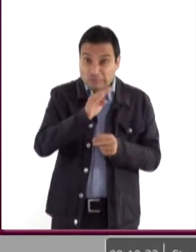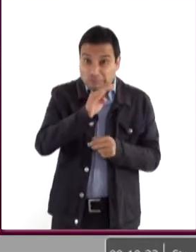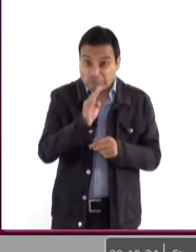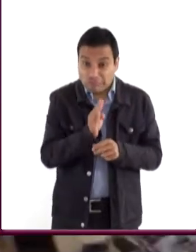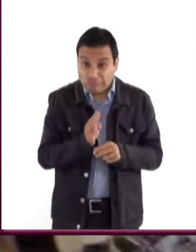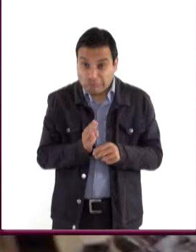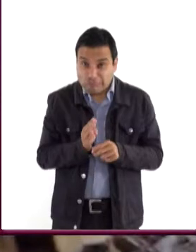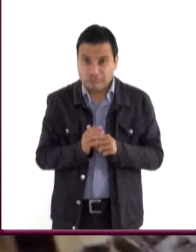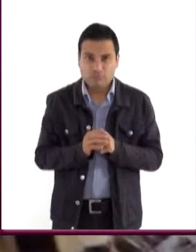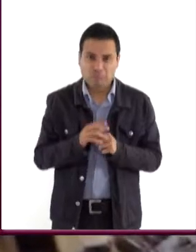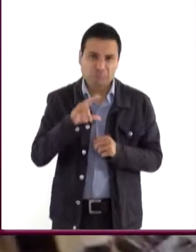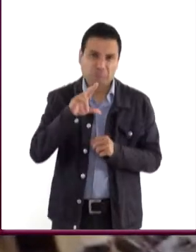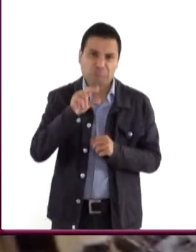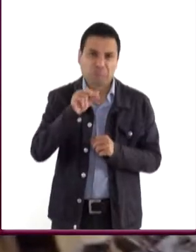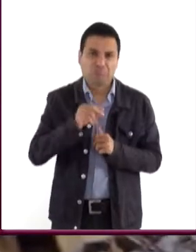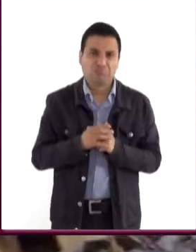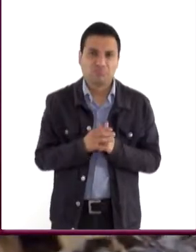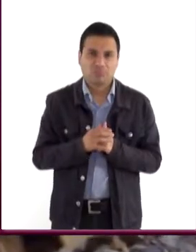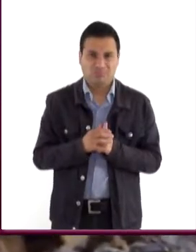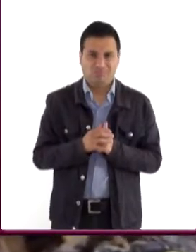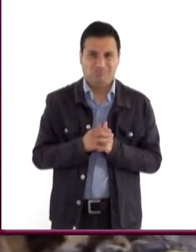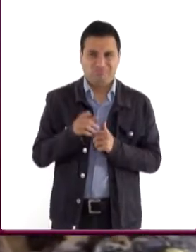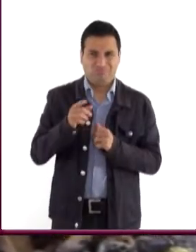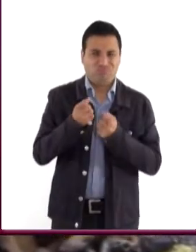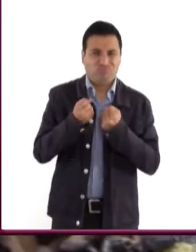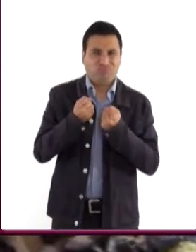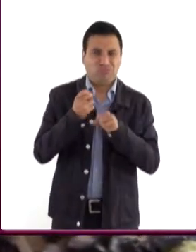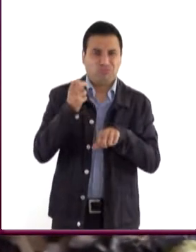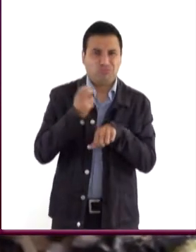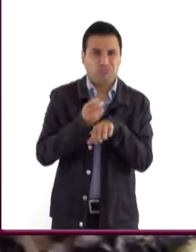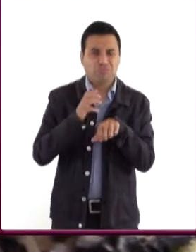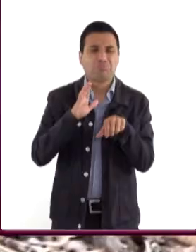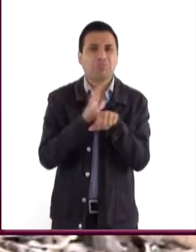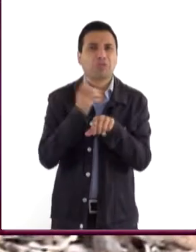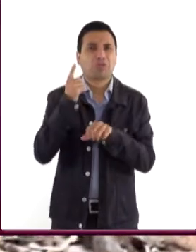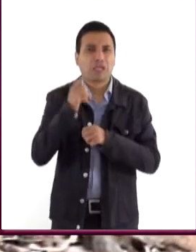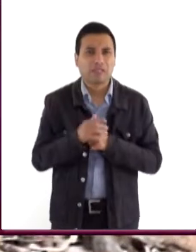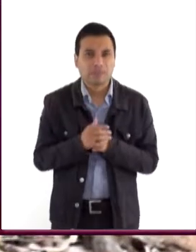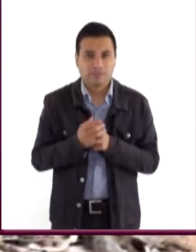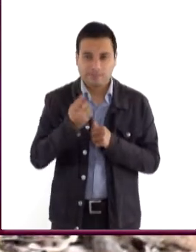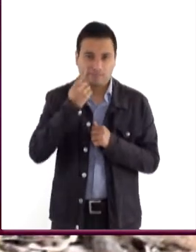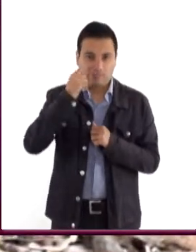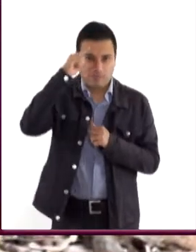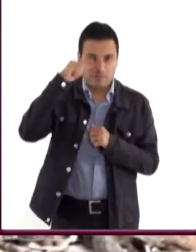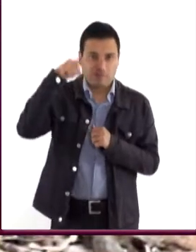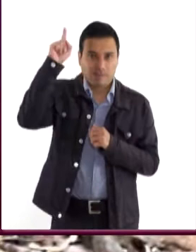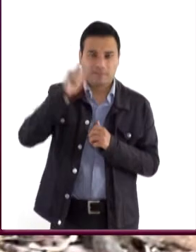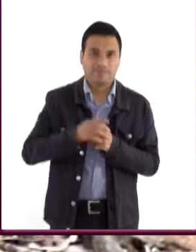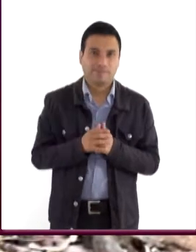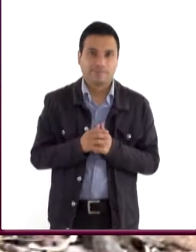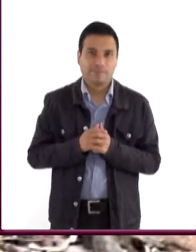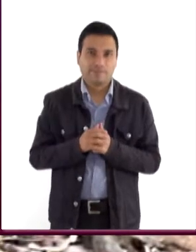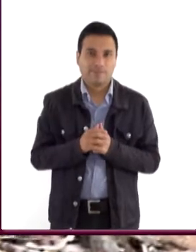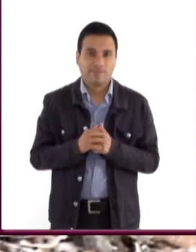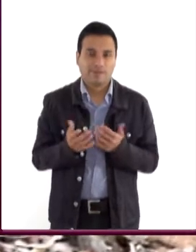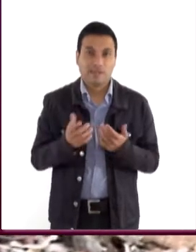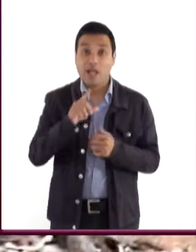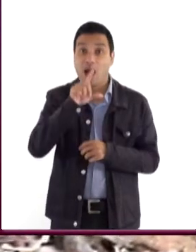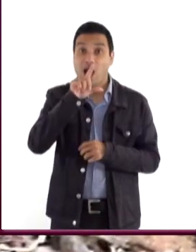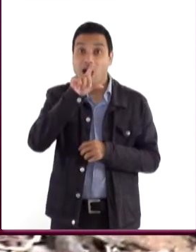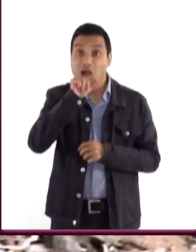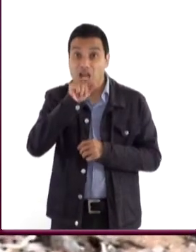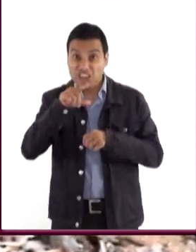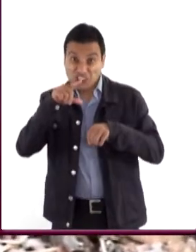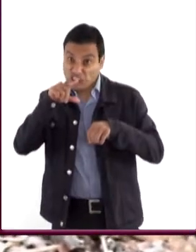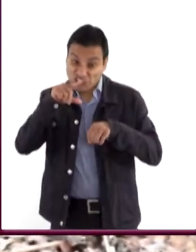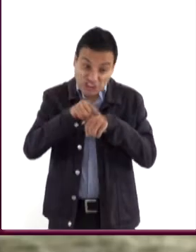delaminación. ¿Y para qué les servirá todo esto?, te preguntarás. Muy sencillo, para hacerlo resistente al ataque de